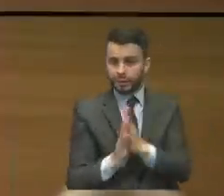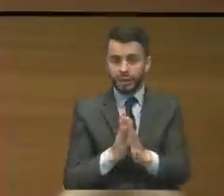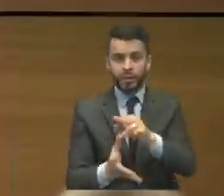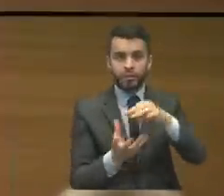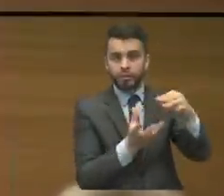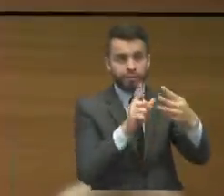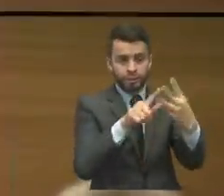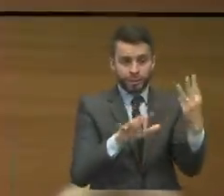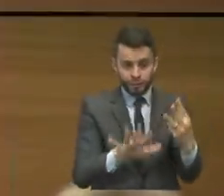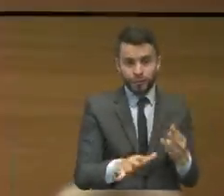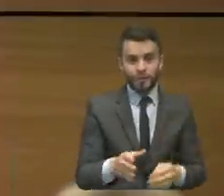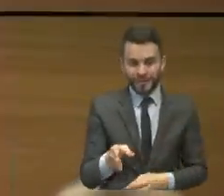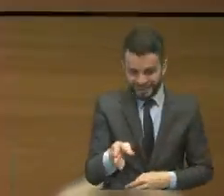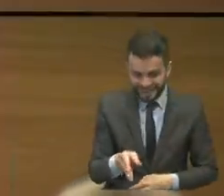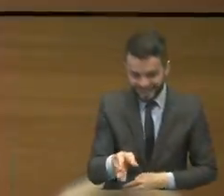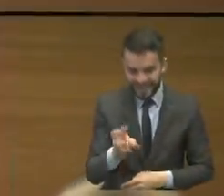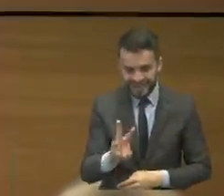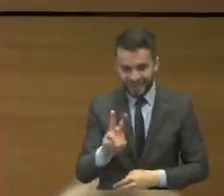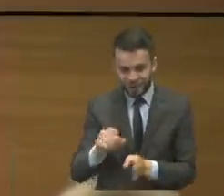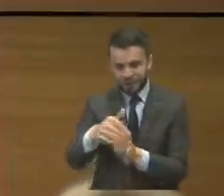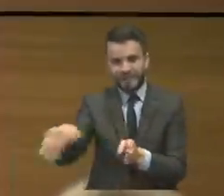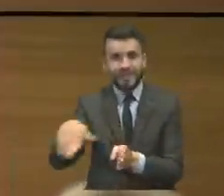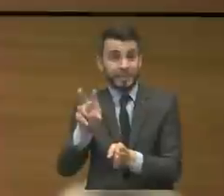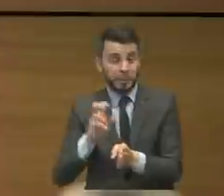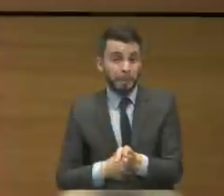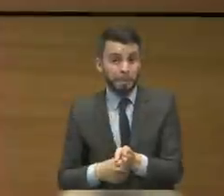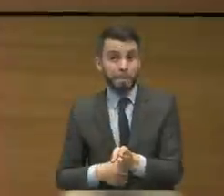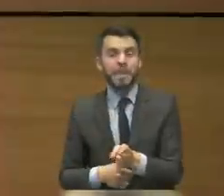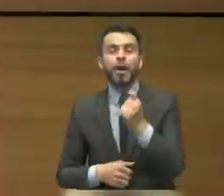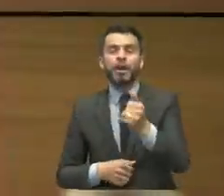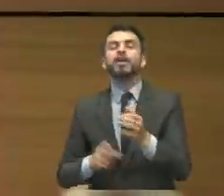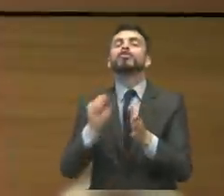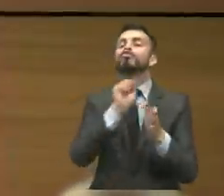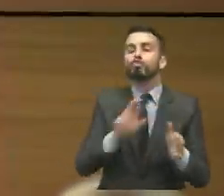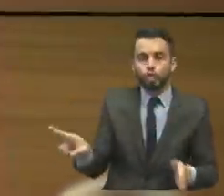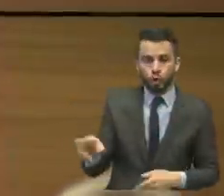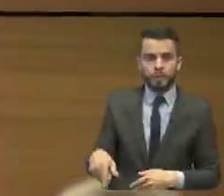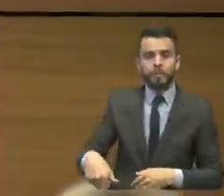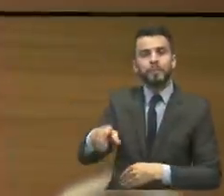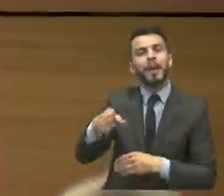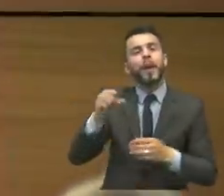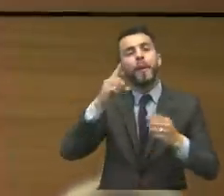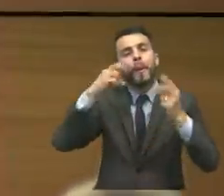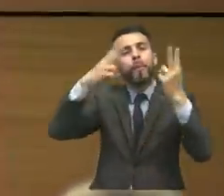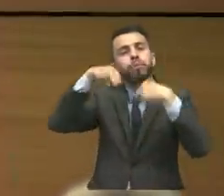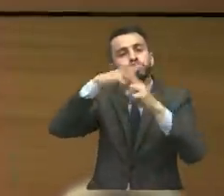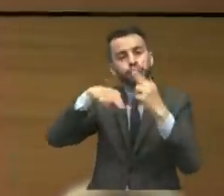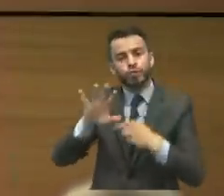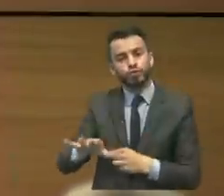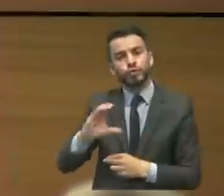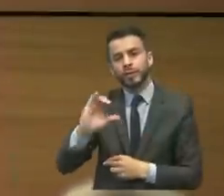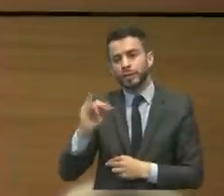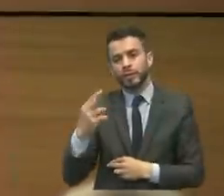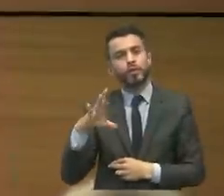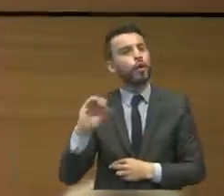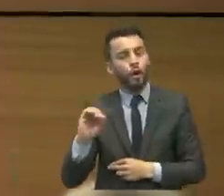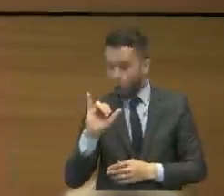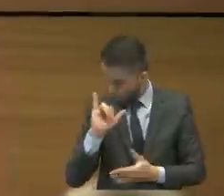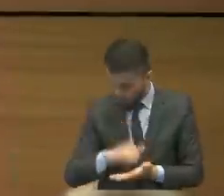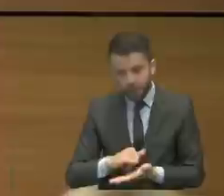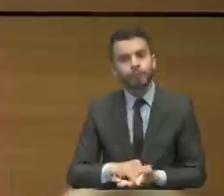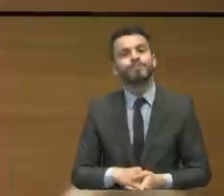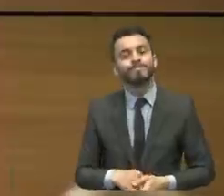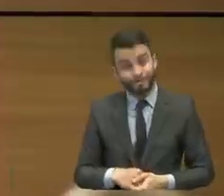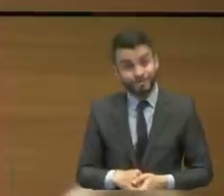en la parte del centro, en la 32 con séptima que me preguntas. Ahora, hacia la parte del sur, sobre el Museo del Chicó, igual. Todos los